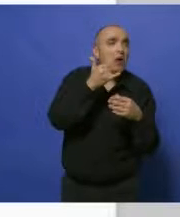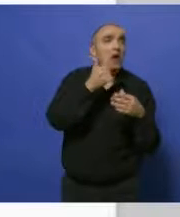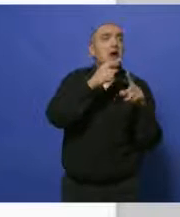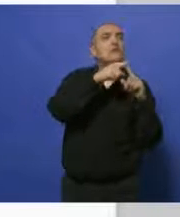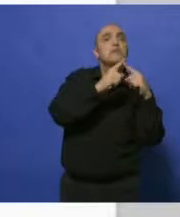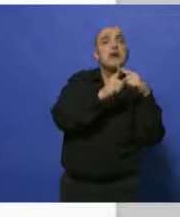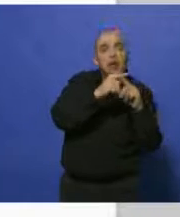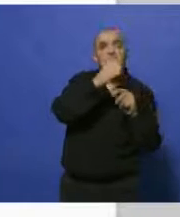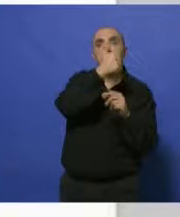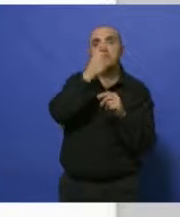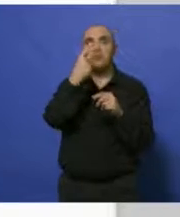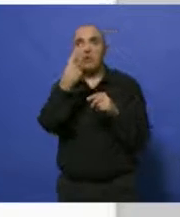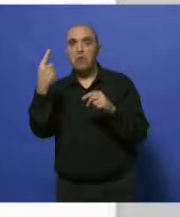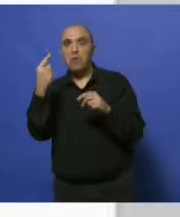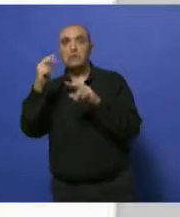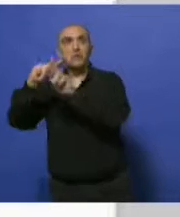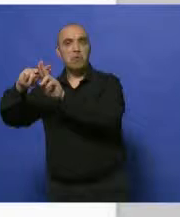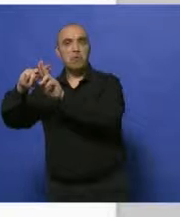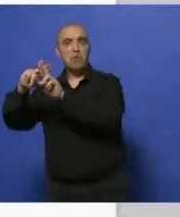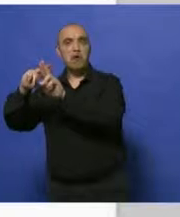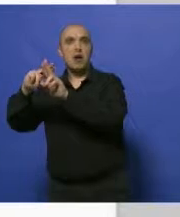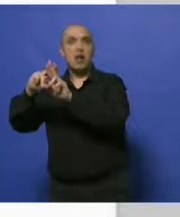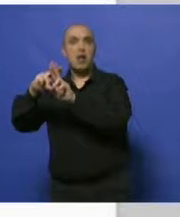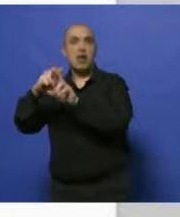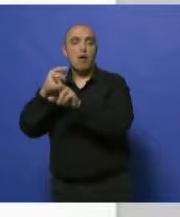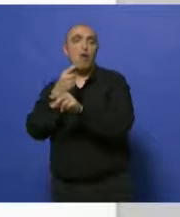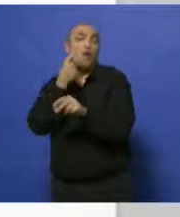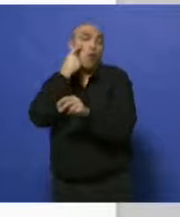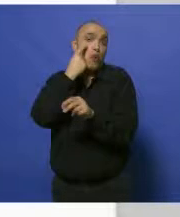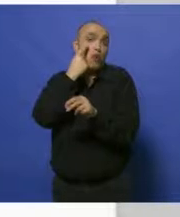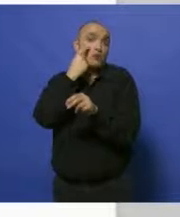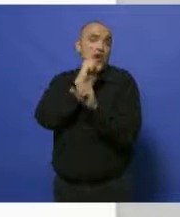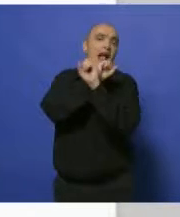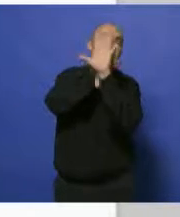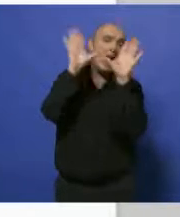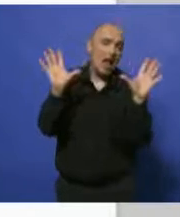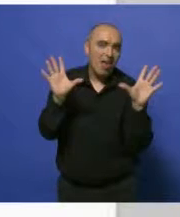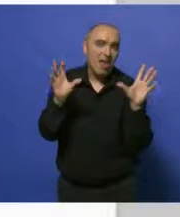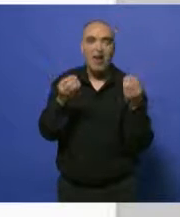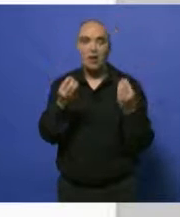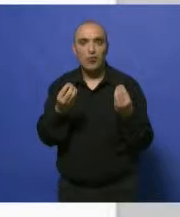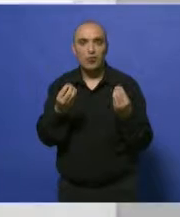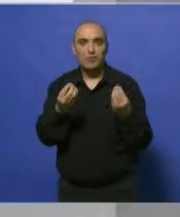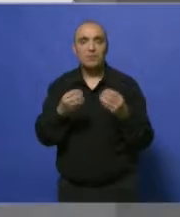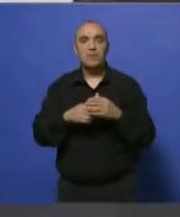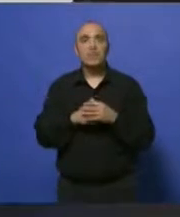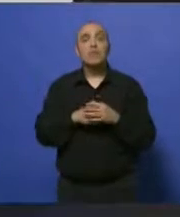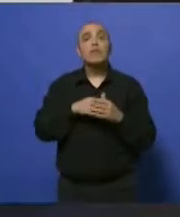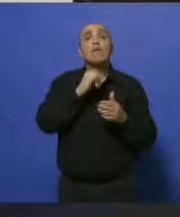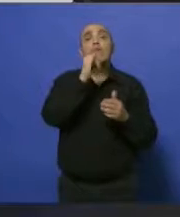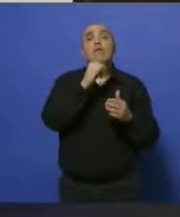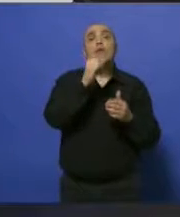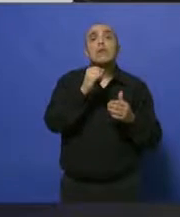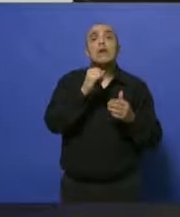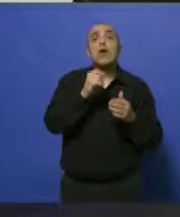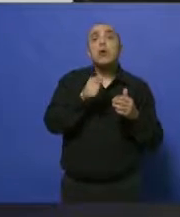*611 numeral para conocer detalles del registro y de esta manera ya queda especificado cómo fue el registro de las líneas prepagas. Hablando del trámite,